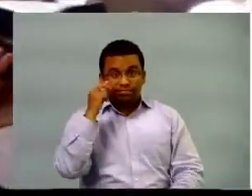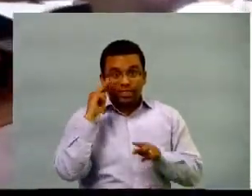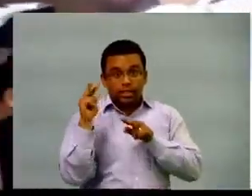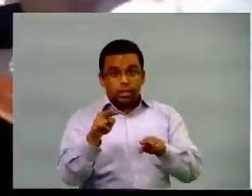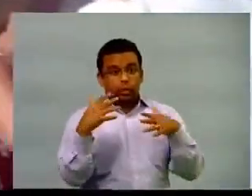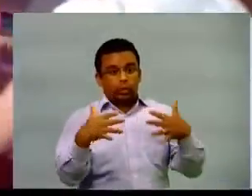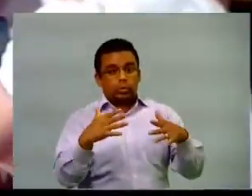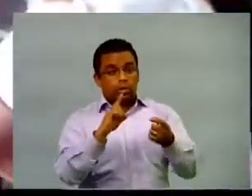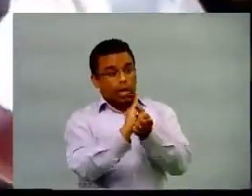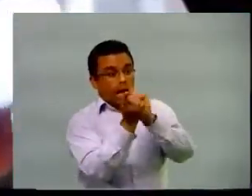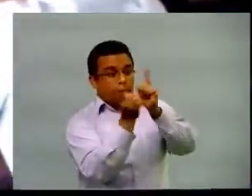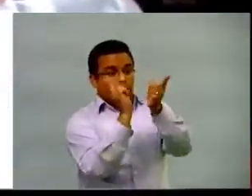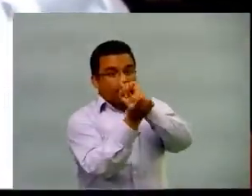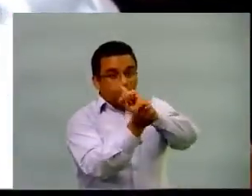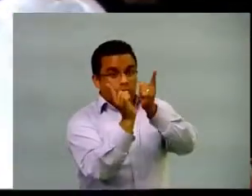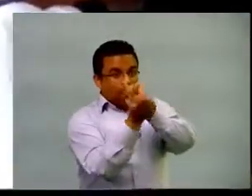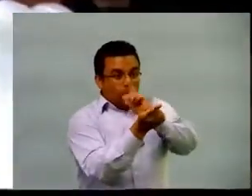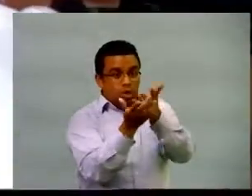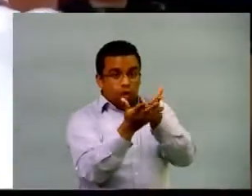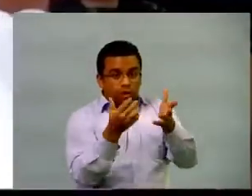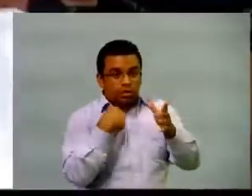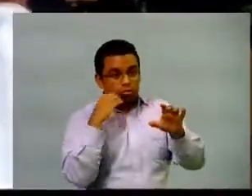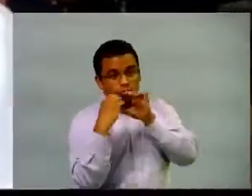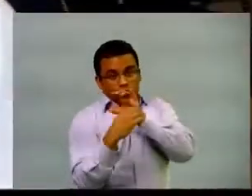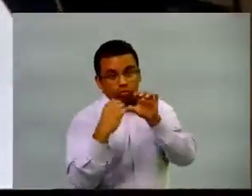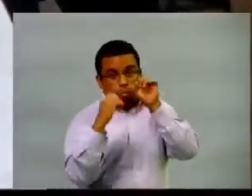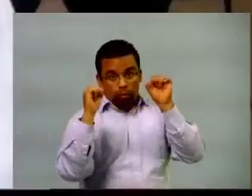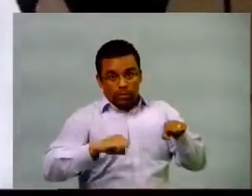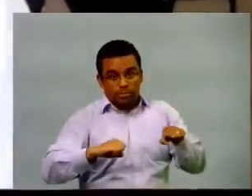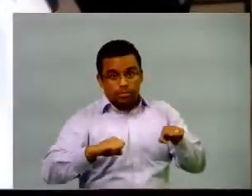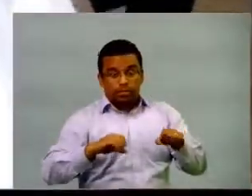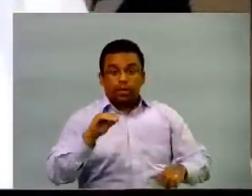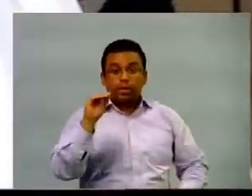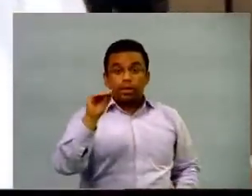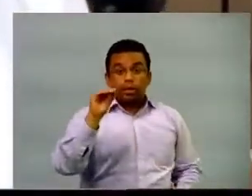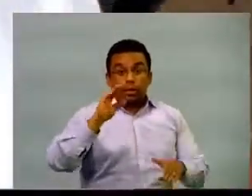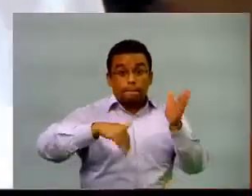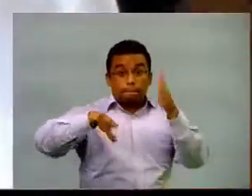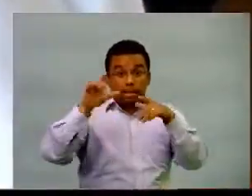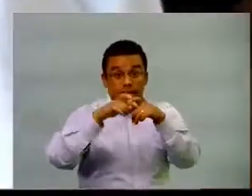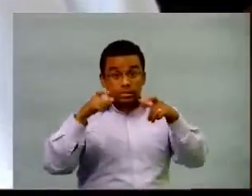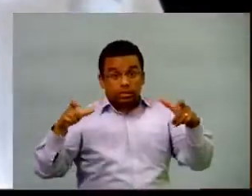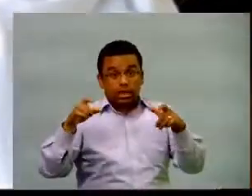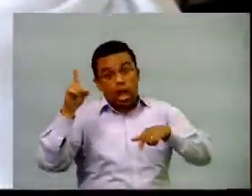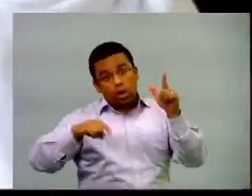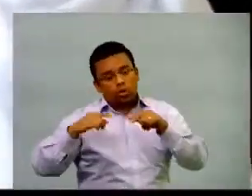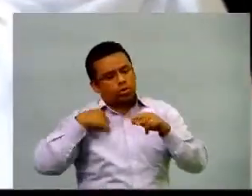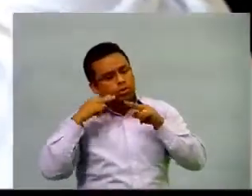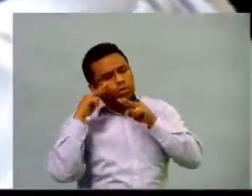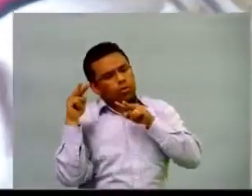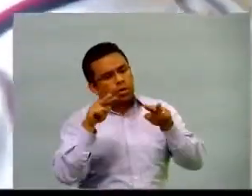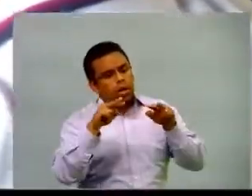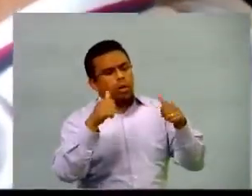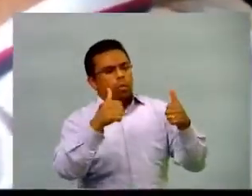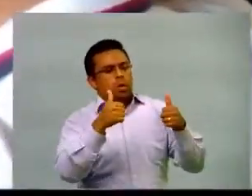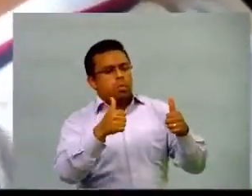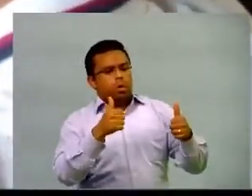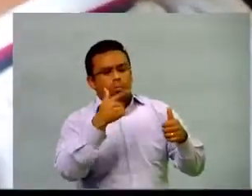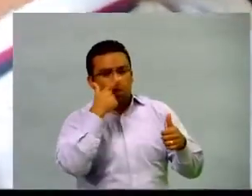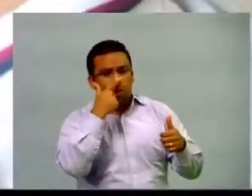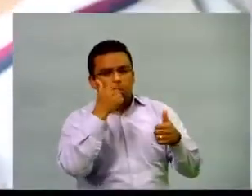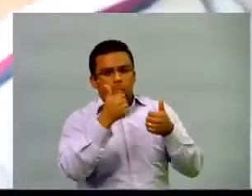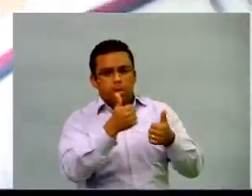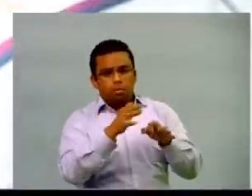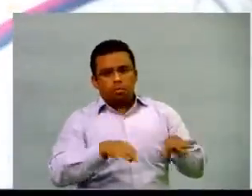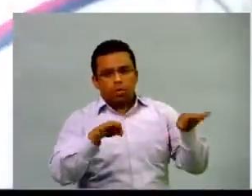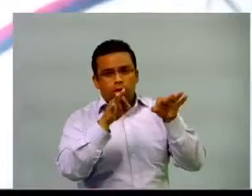con sus contactos. A la mayoría de estas palabras le suprimen letras, a algunas le realizan intercambio entre las mismas y